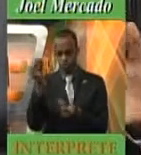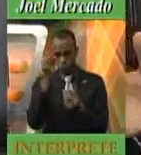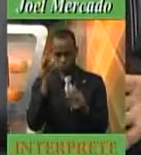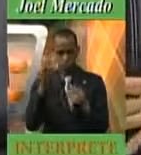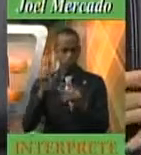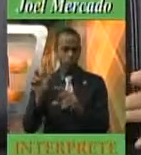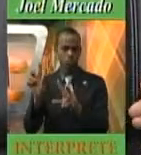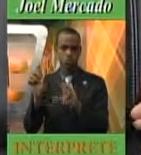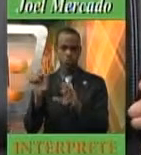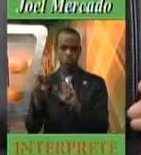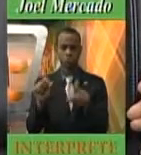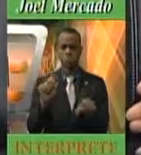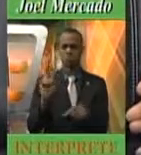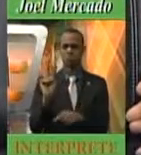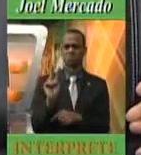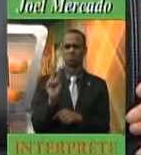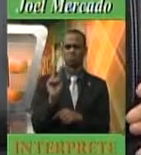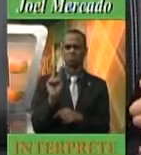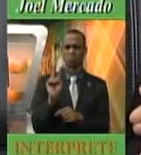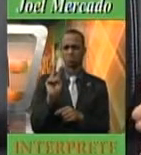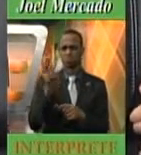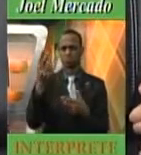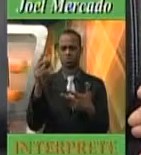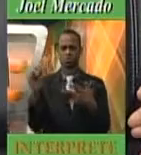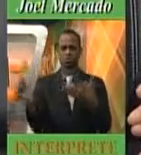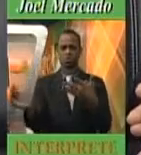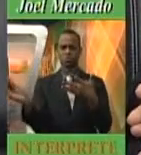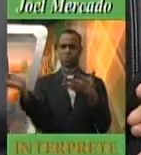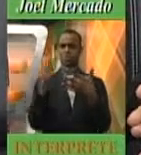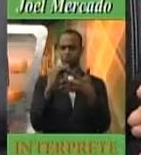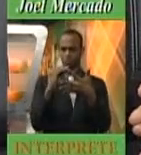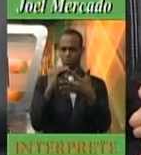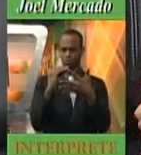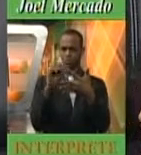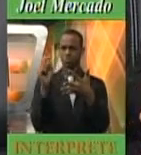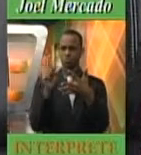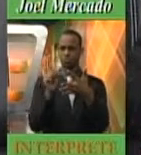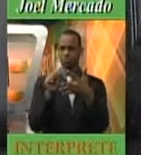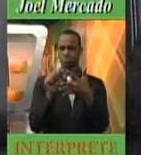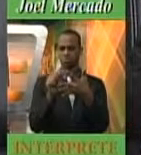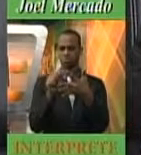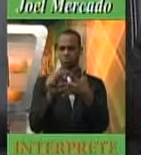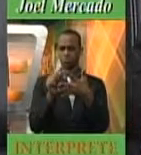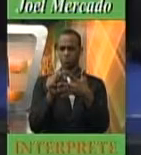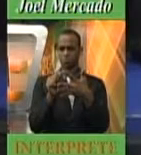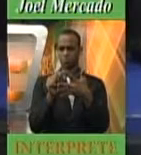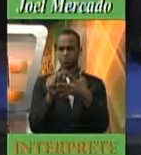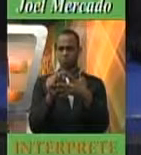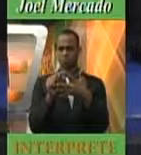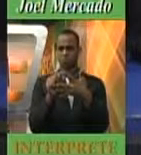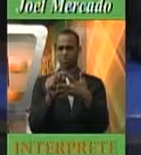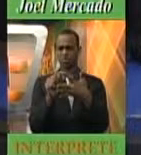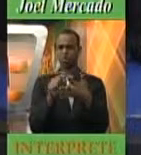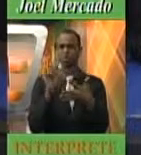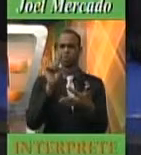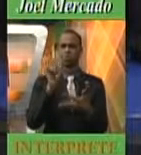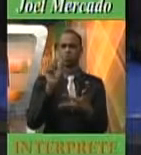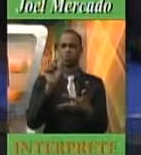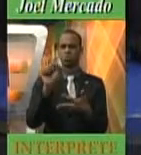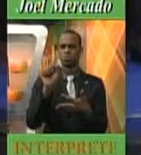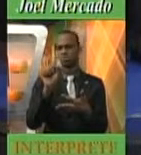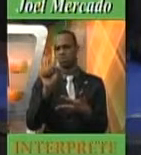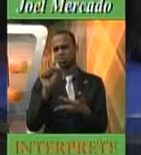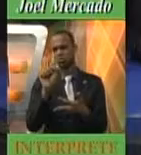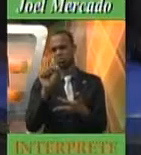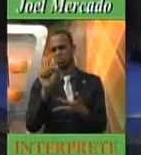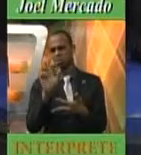coloca, creo que en el segundo eje de la estrategia. Segundo eje. Objetivo 2.6.3.